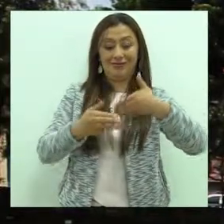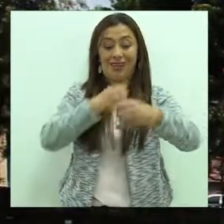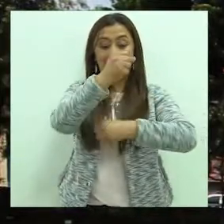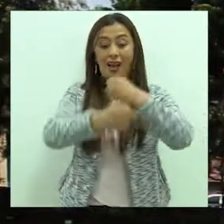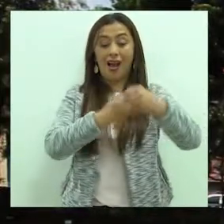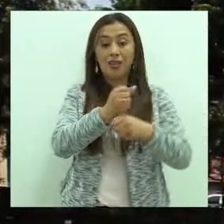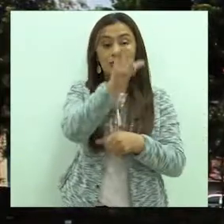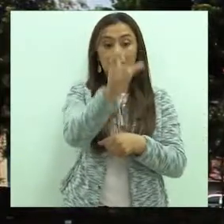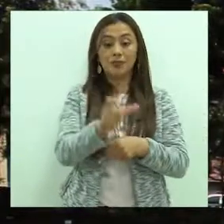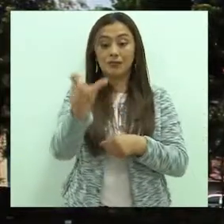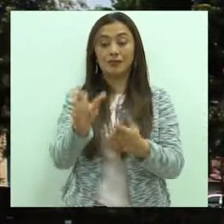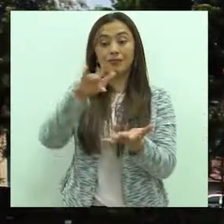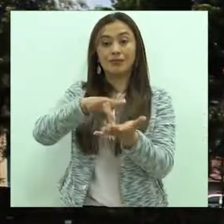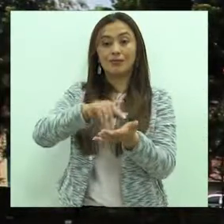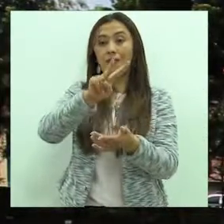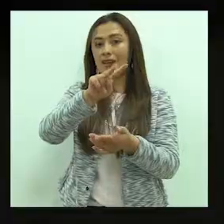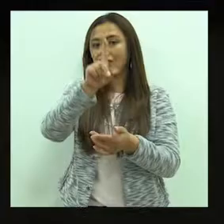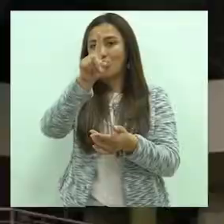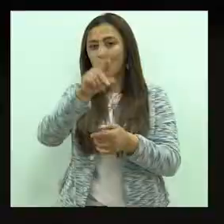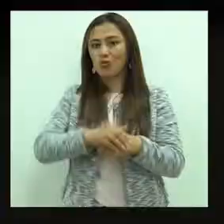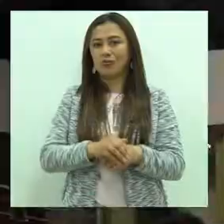los mejores deportistas de la categoría.